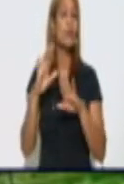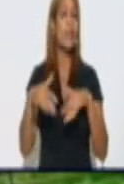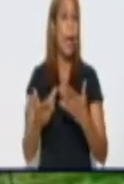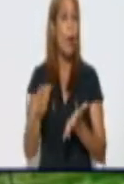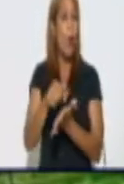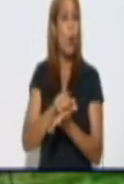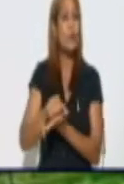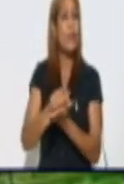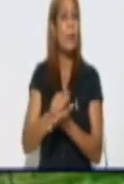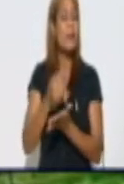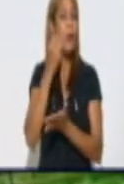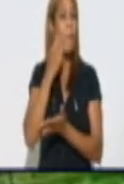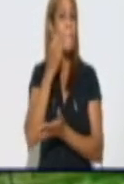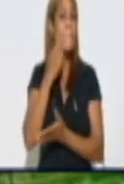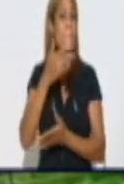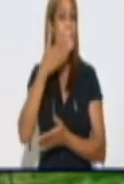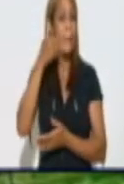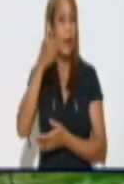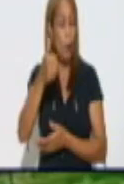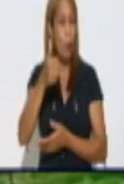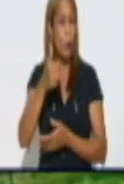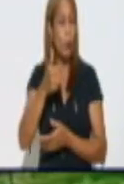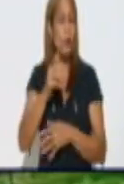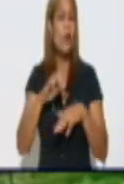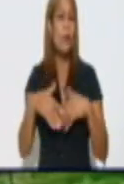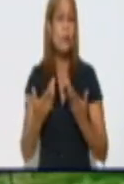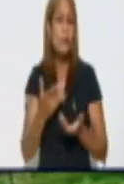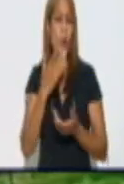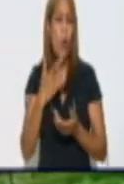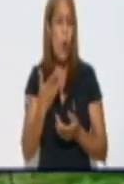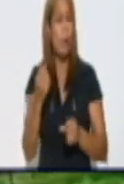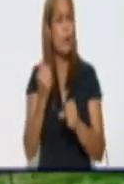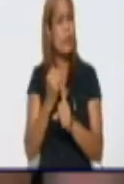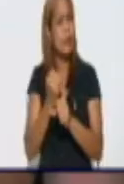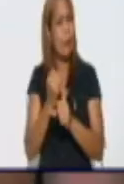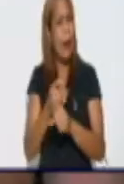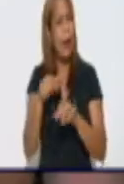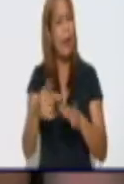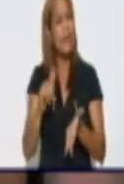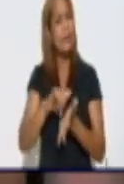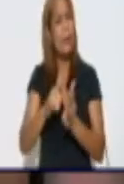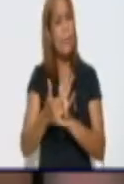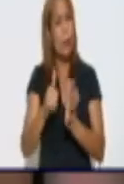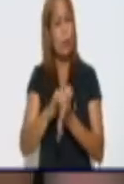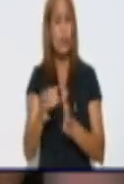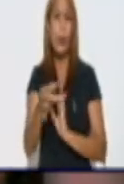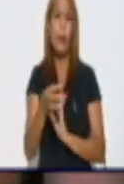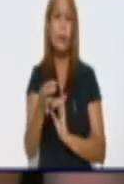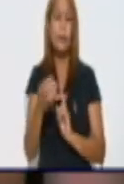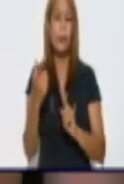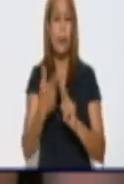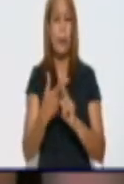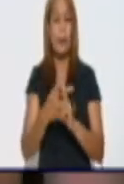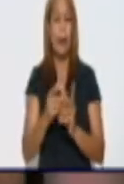de acueducto y alcantarillado. ¿Cómo marcha este proyecto de Bayamo? Bien, buenas tardes, Junel